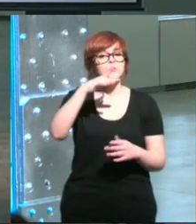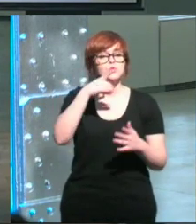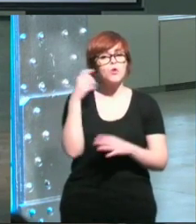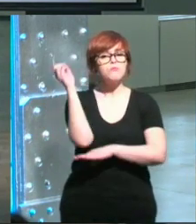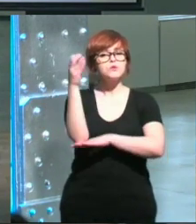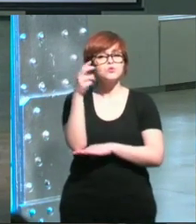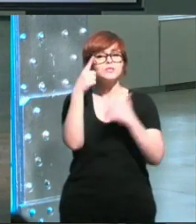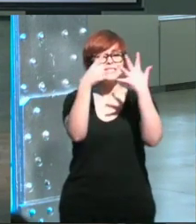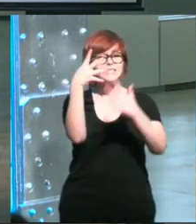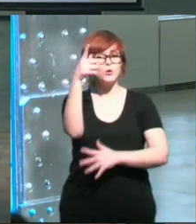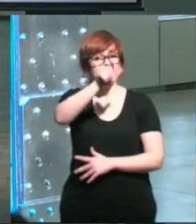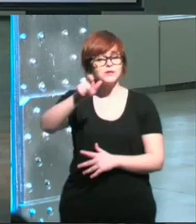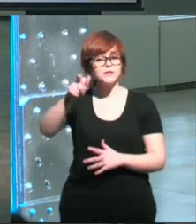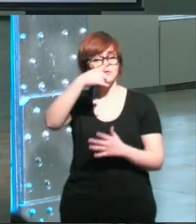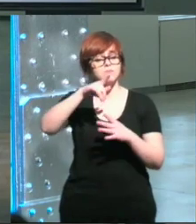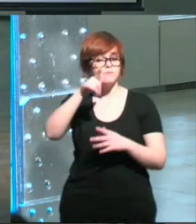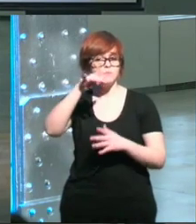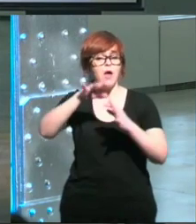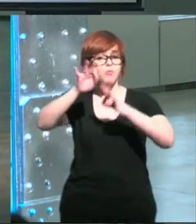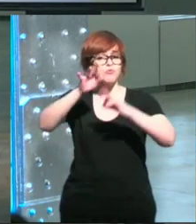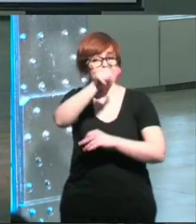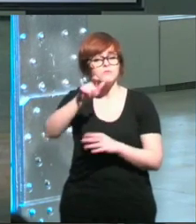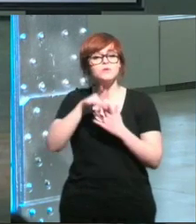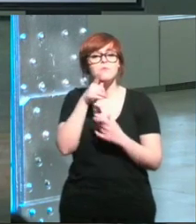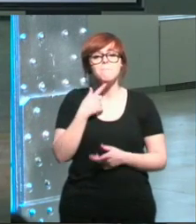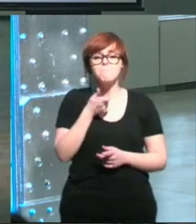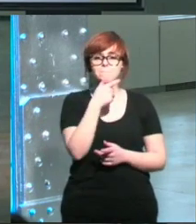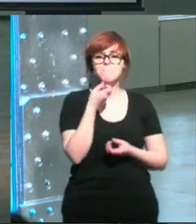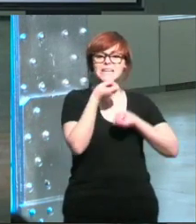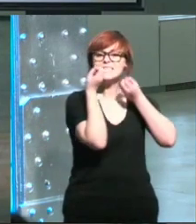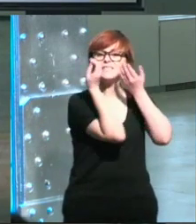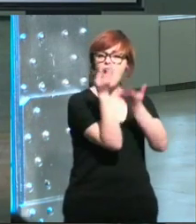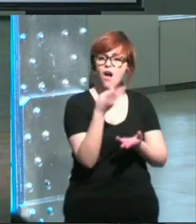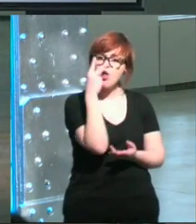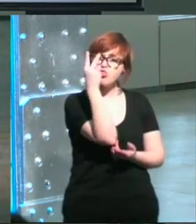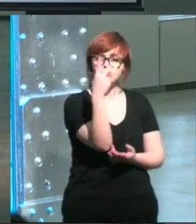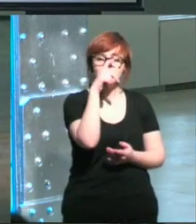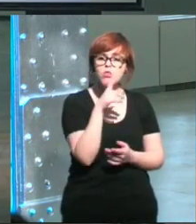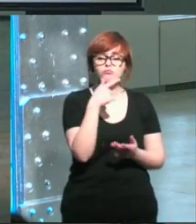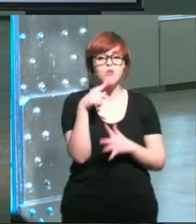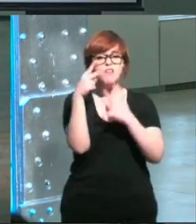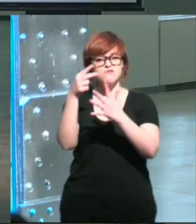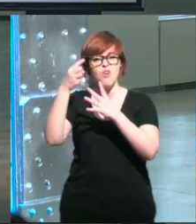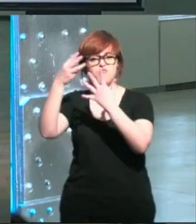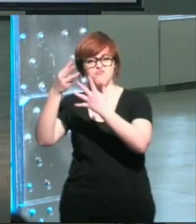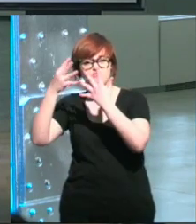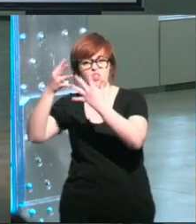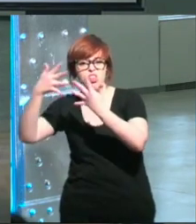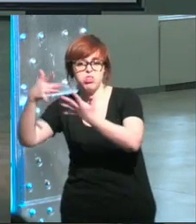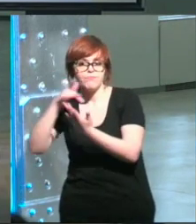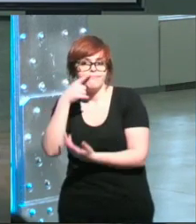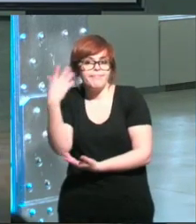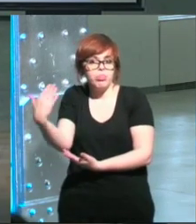el 94% de las personas solo recuerdan 2 mensajes. ¿Por qué dar 7, 8, 9 o 10? Ser breve significa